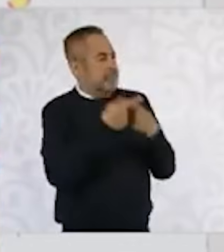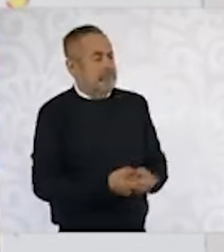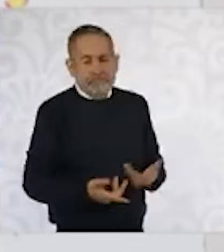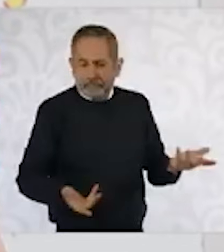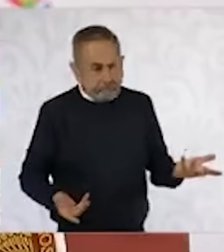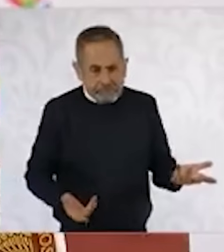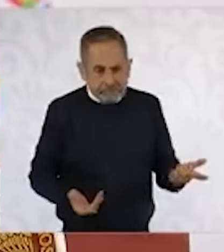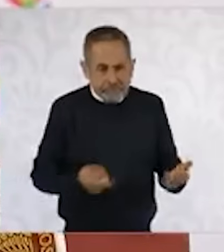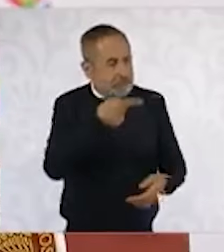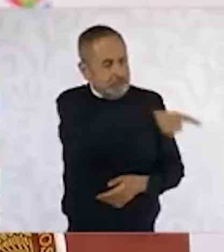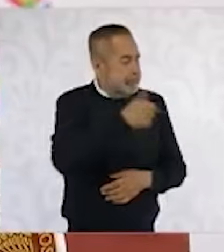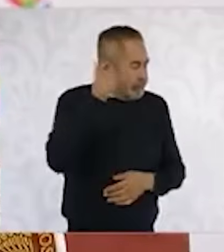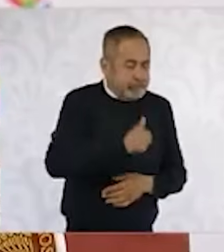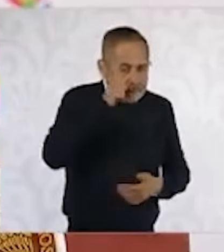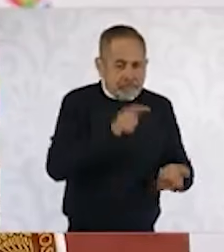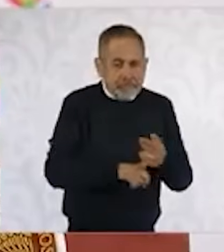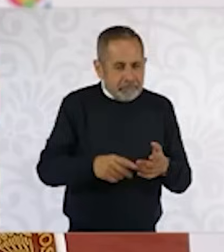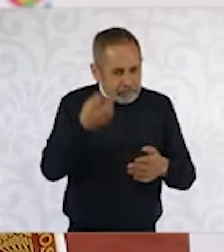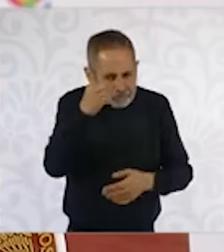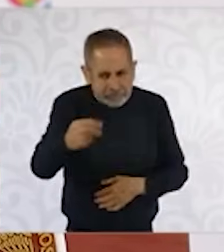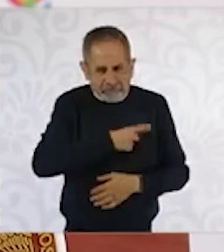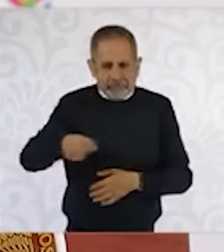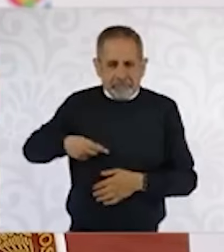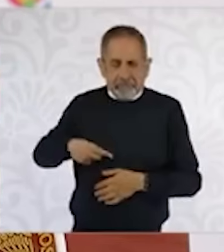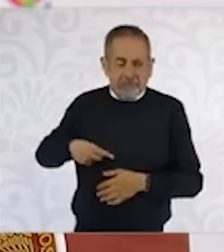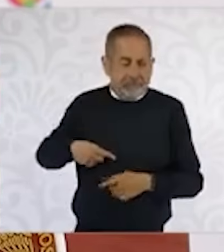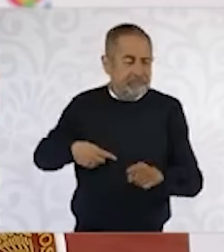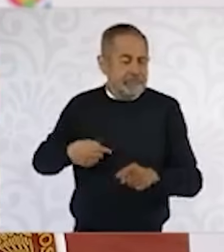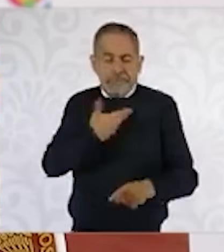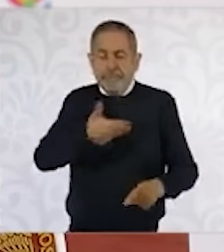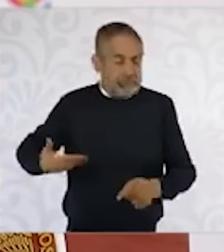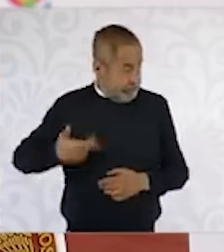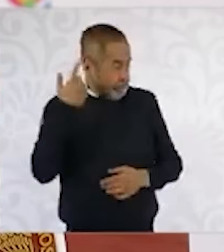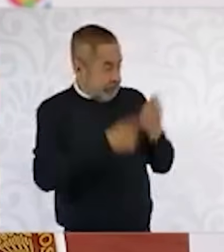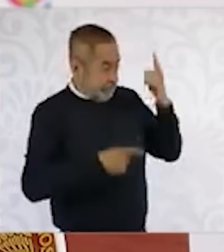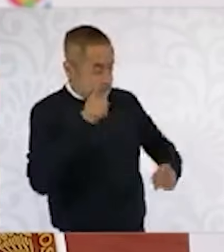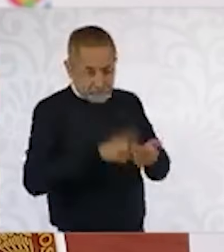O sea, fuerzas tiene que haber una línea del Ejecutivo o del ex-ejecutivo.